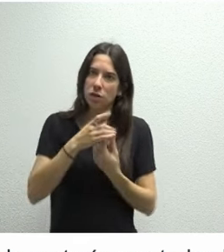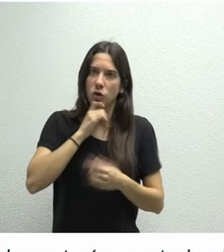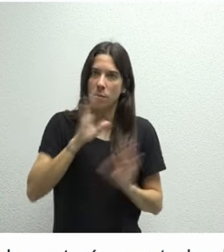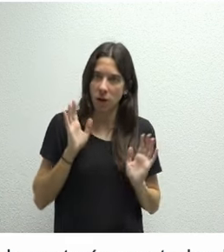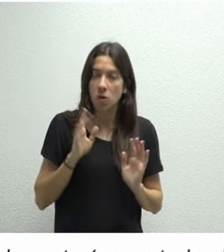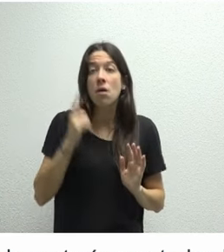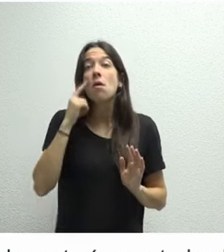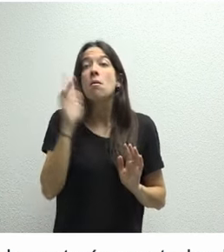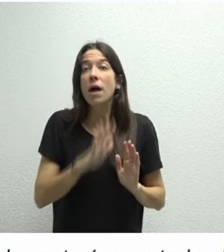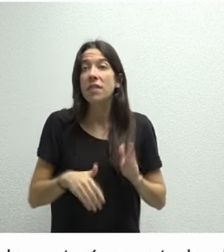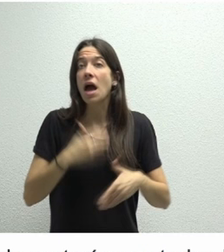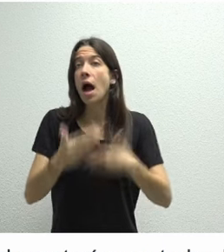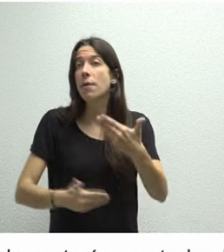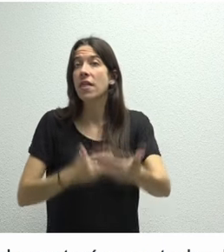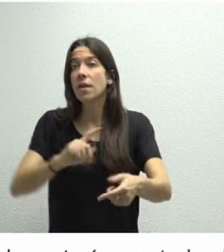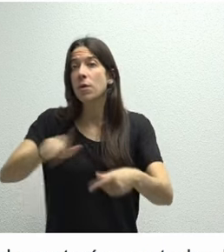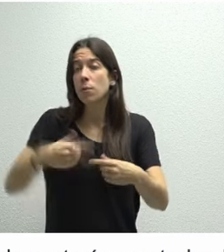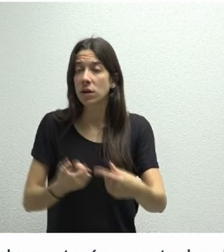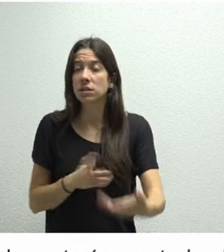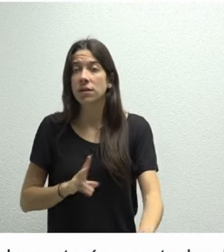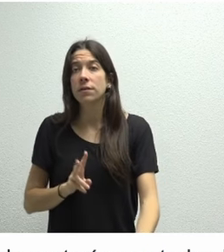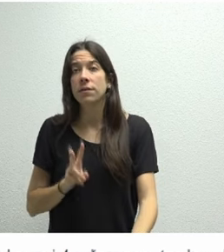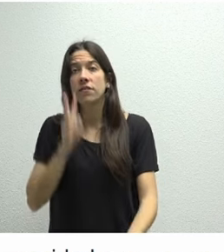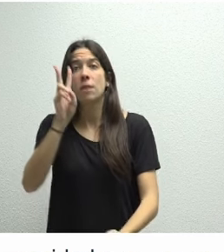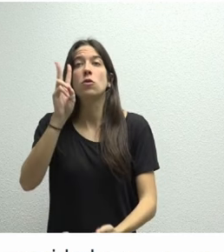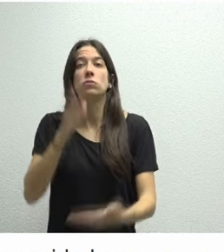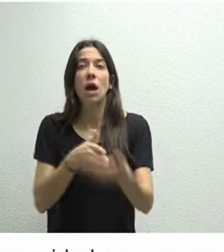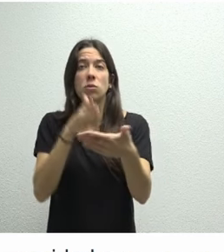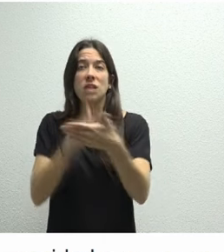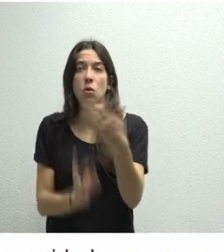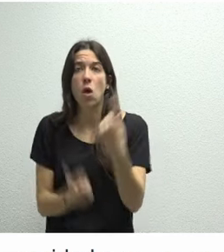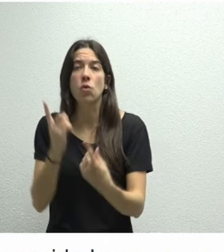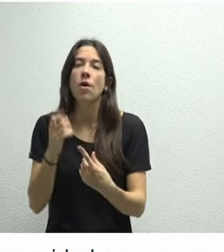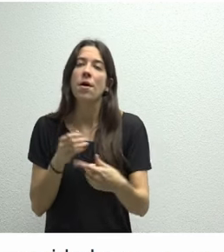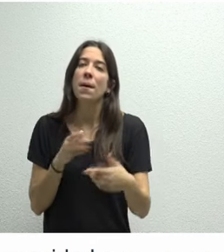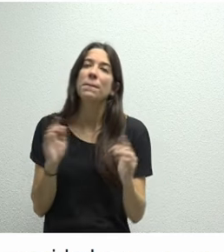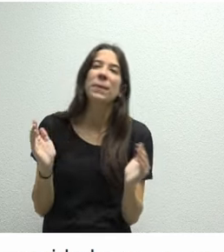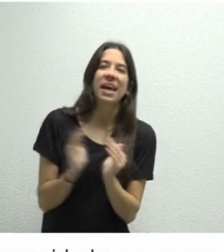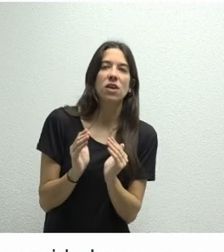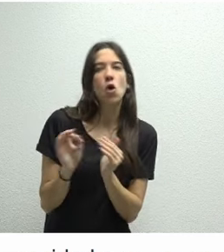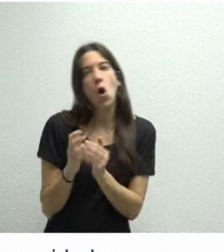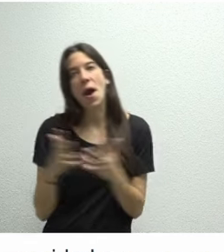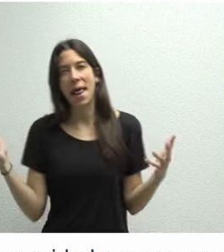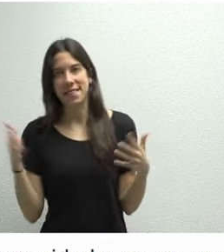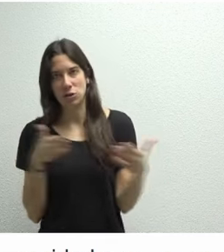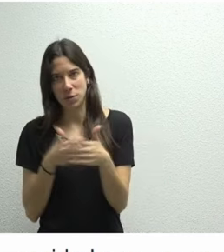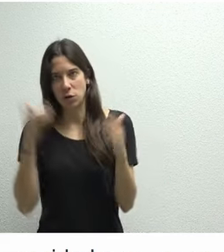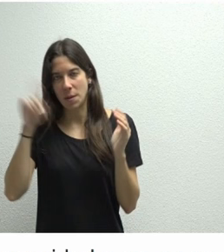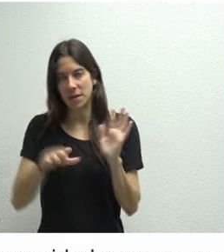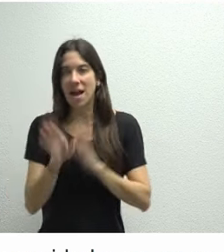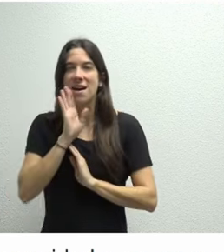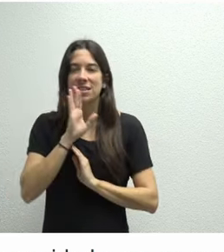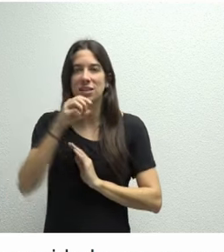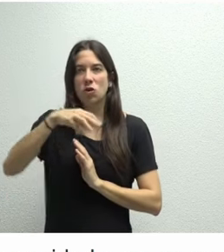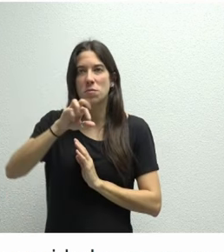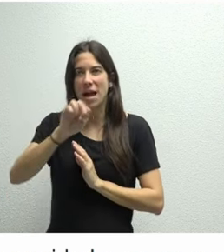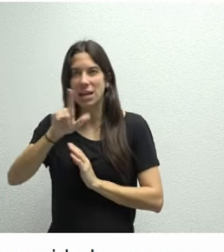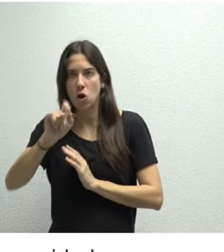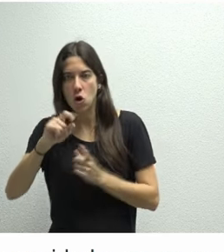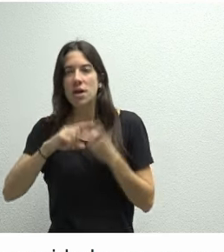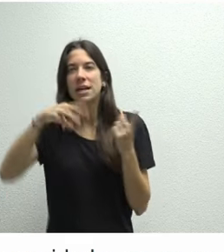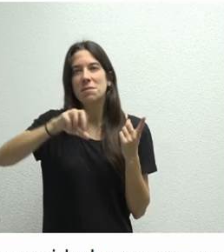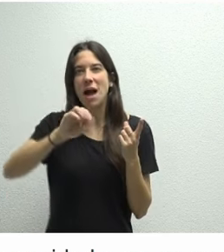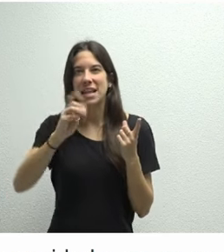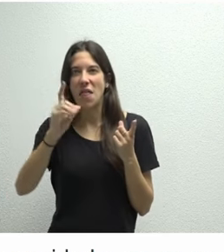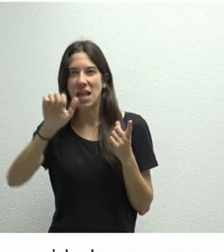avanzamos luego nos encontramos con pequeños obstáculos o grandes obstáculos yo comentaba con marilo con María delma que es nuestro compañera del